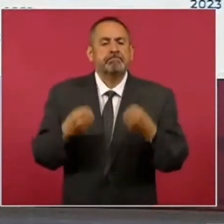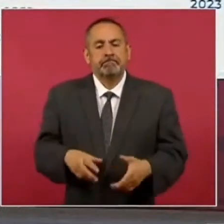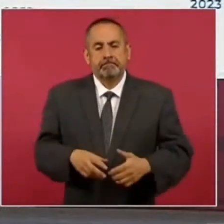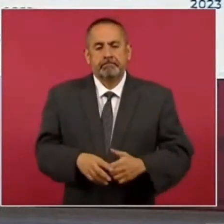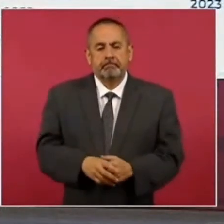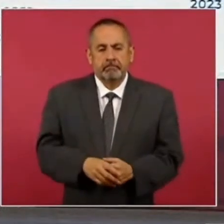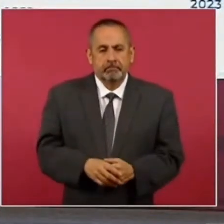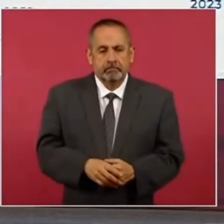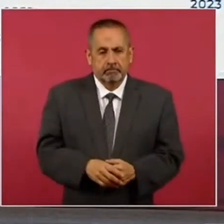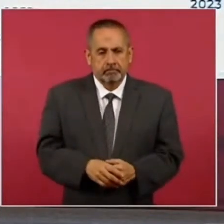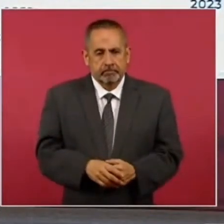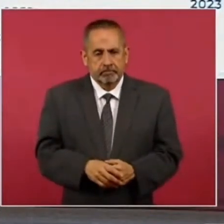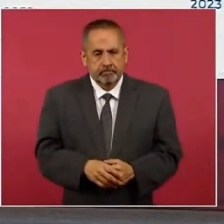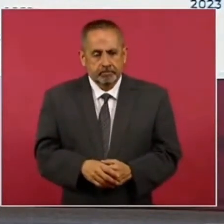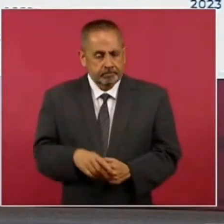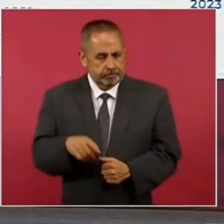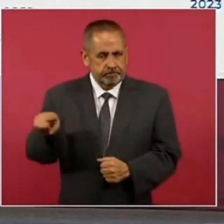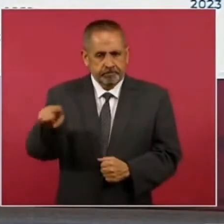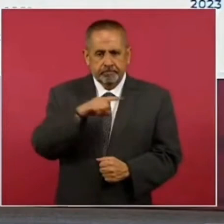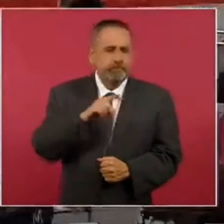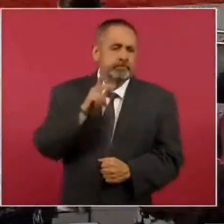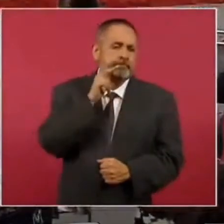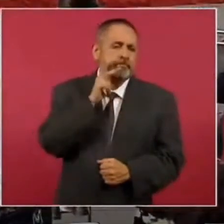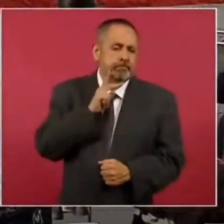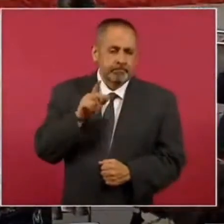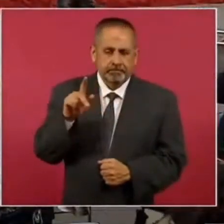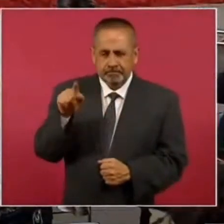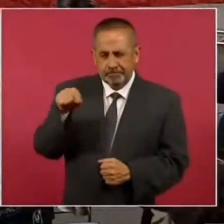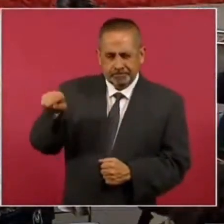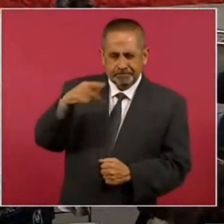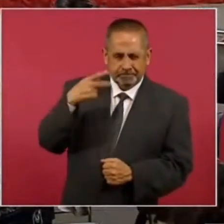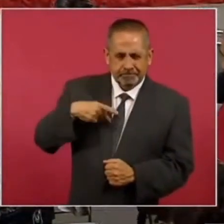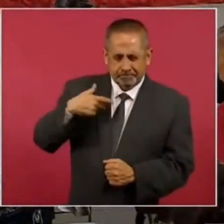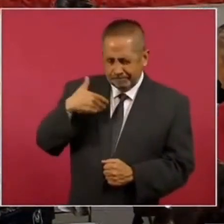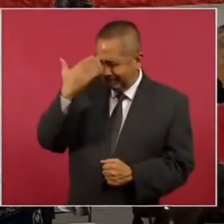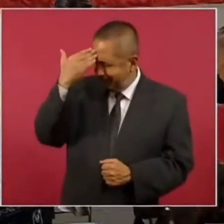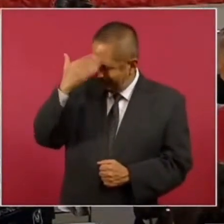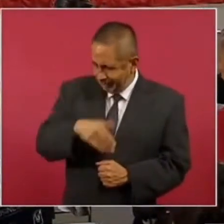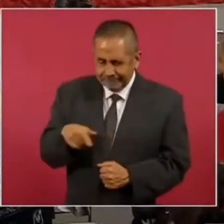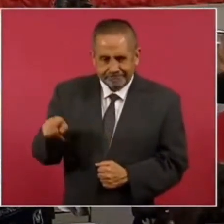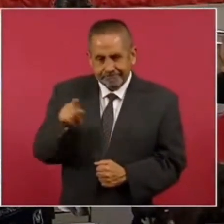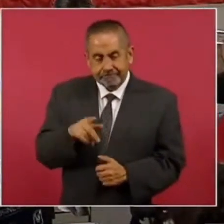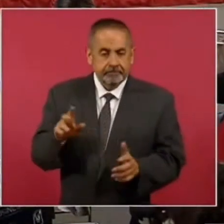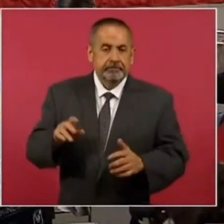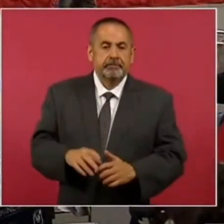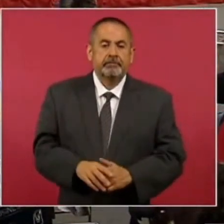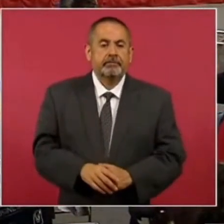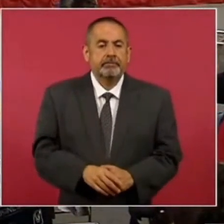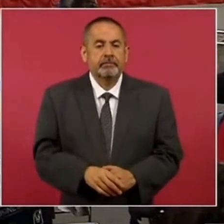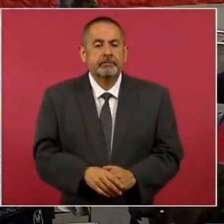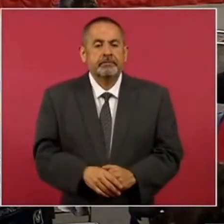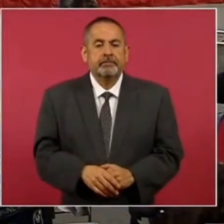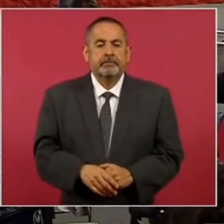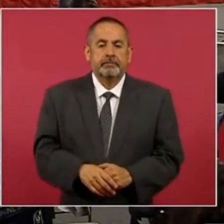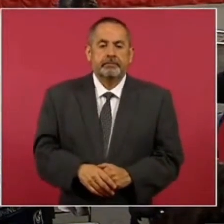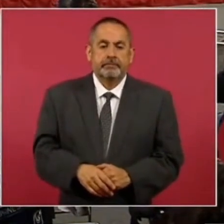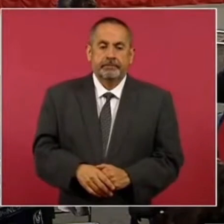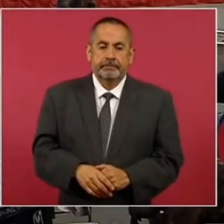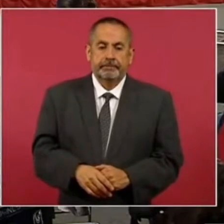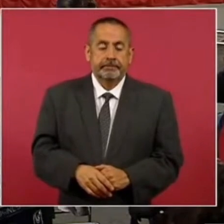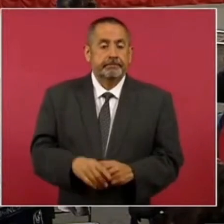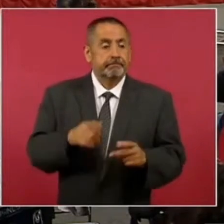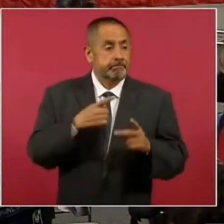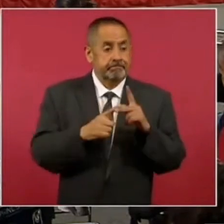Esto los técnicos de Pemex lo saben bien. Bueno, entonces empezó la